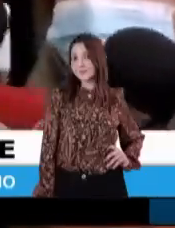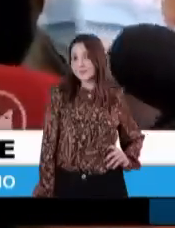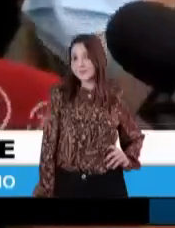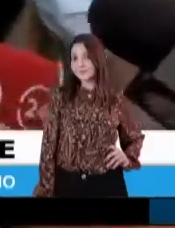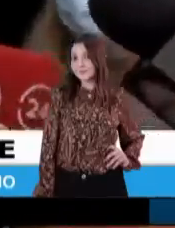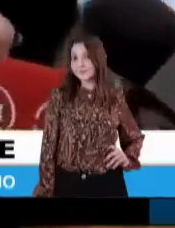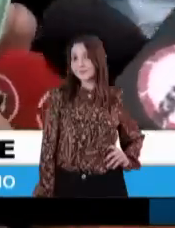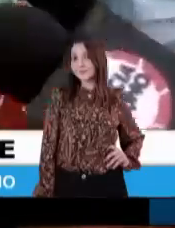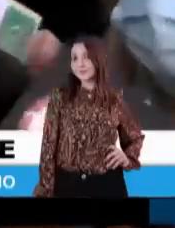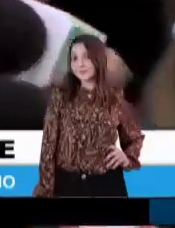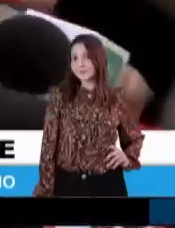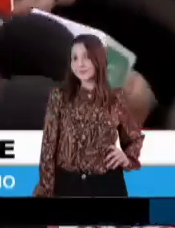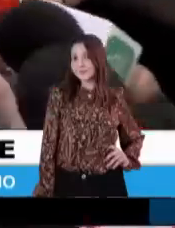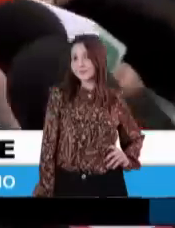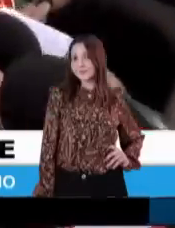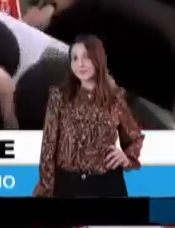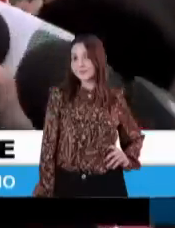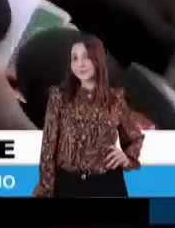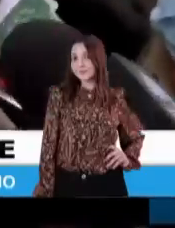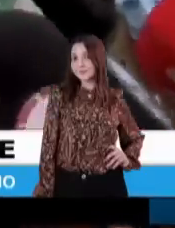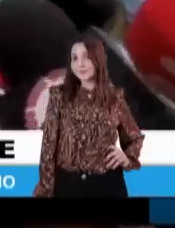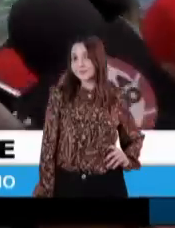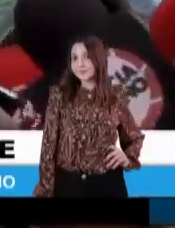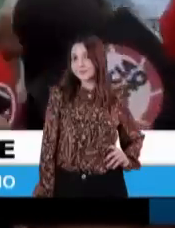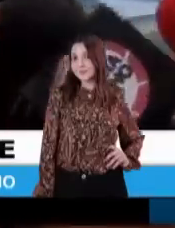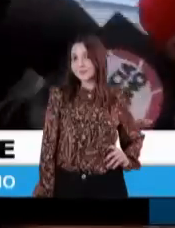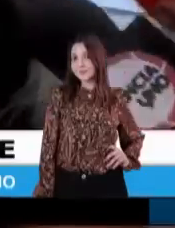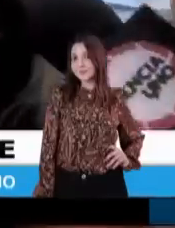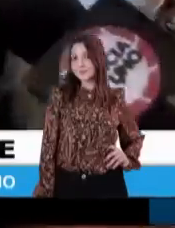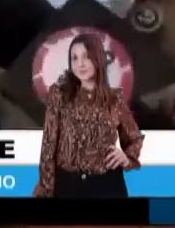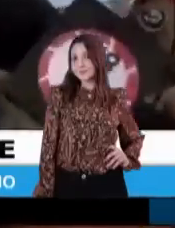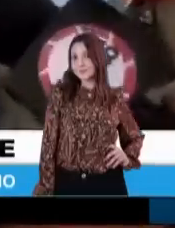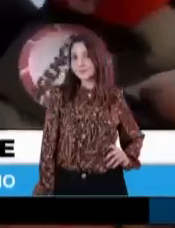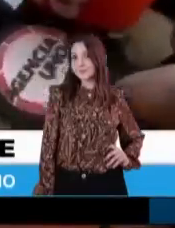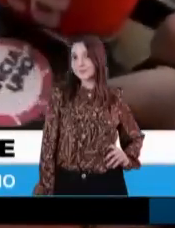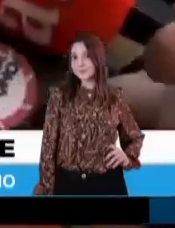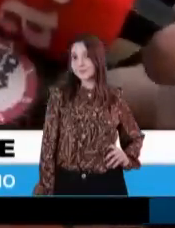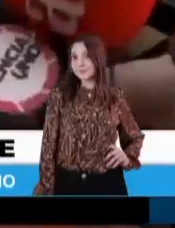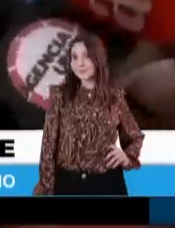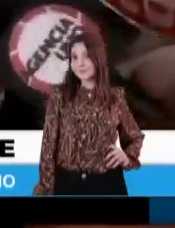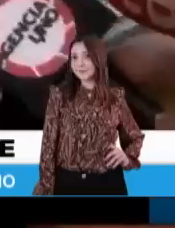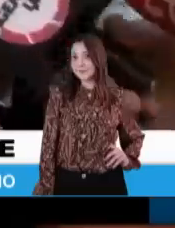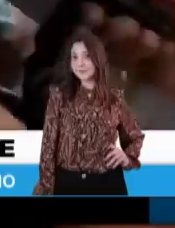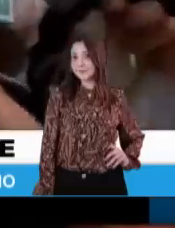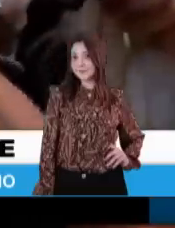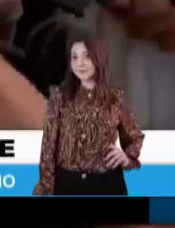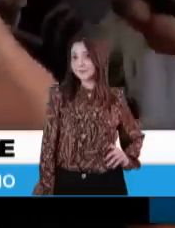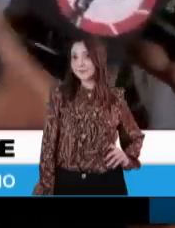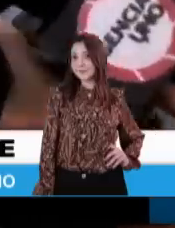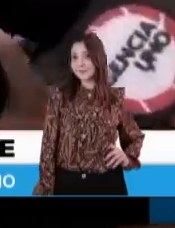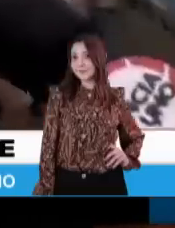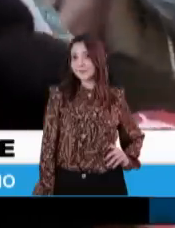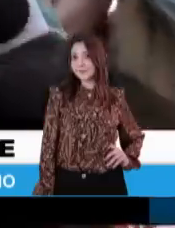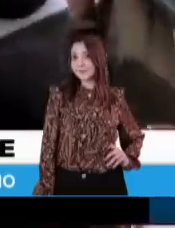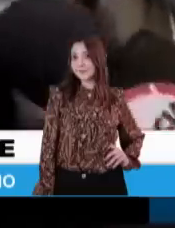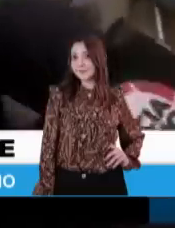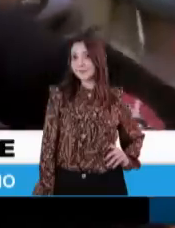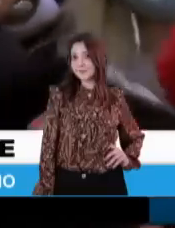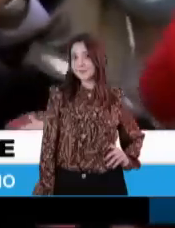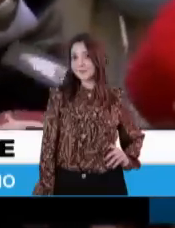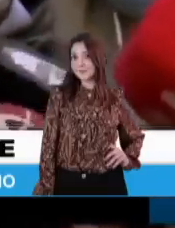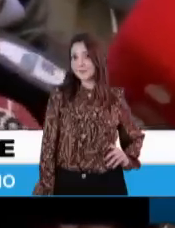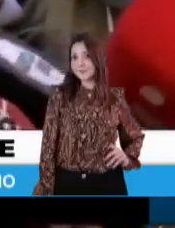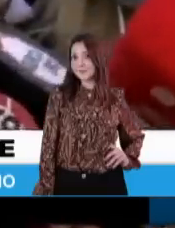de prensa que estábamos apostados en el patio de los Naranjos. Él iba pasando, pero de todas formas quiso contestar respecto a lo